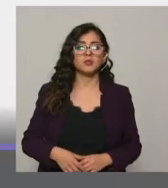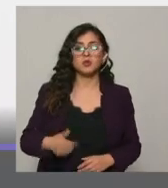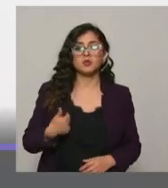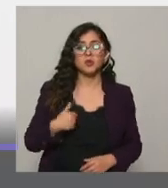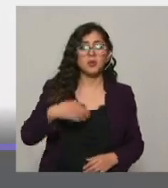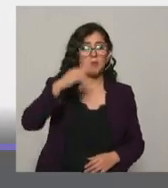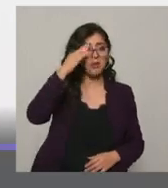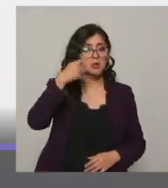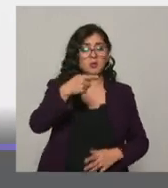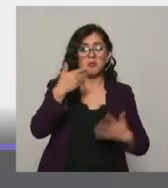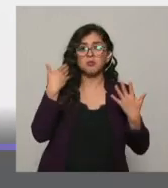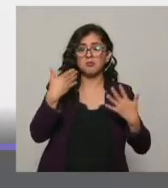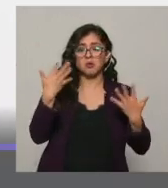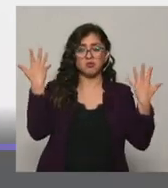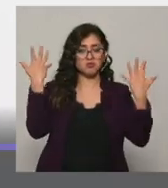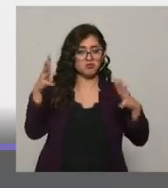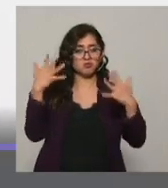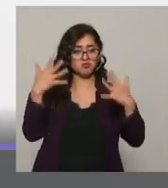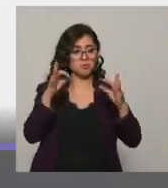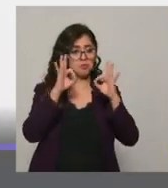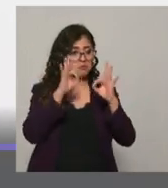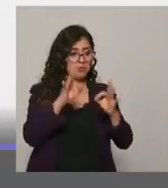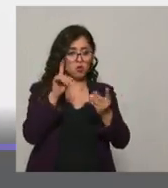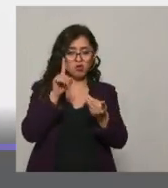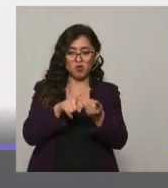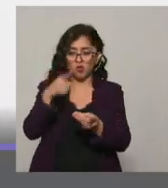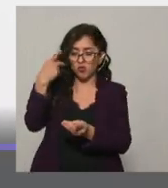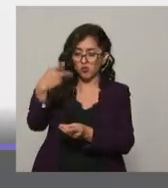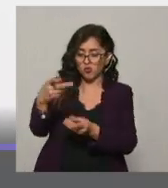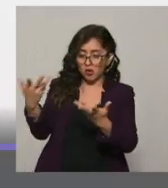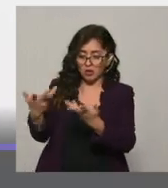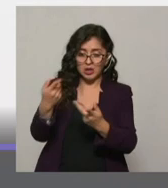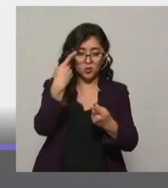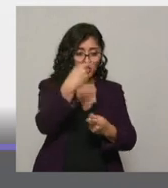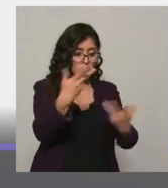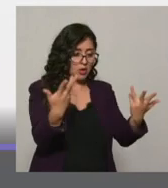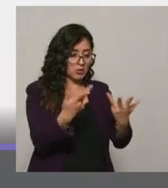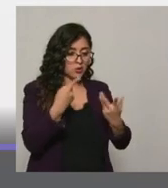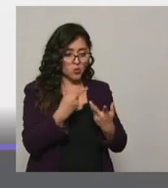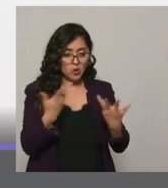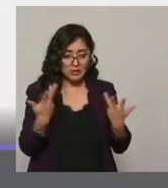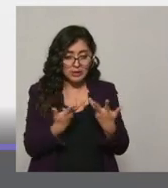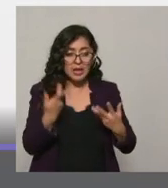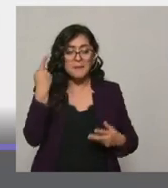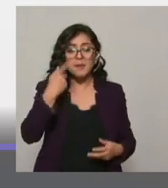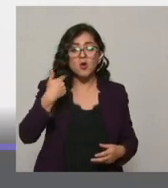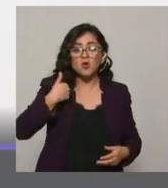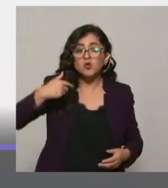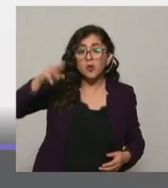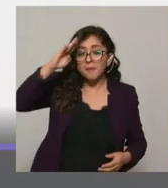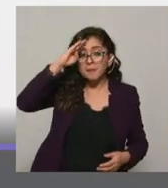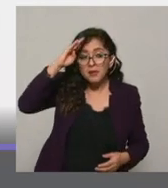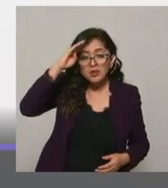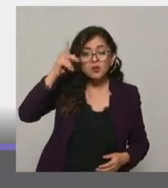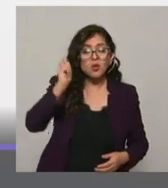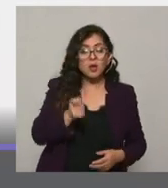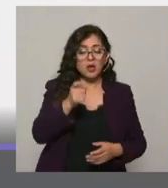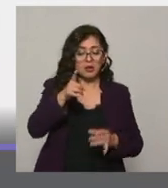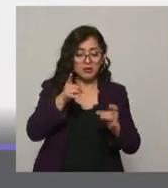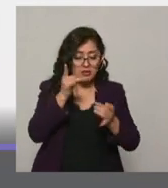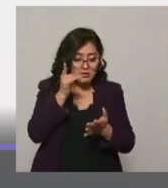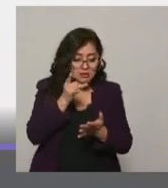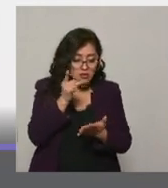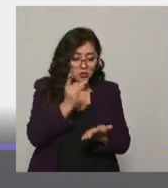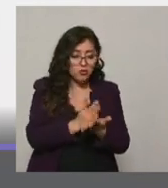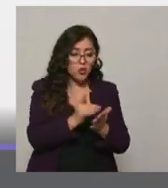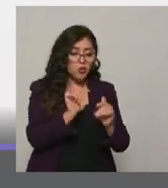haga. Sin embargo, creo que son campañas que se quedan como de momento, lo que hemos venido, llevamos